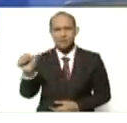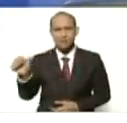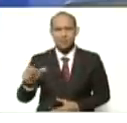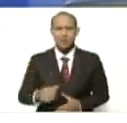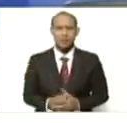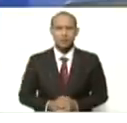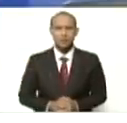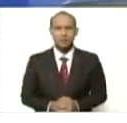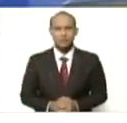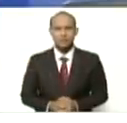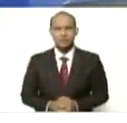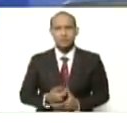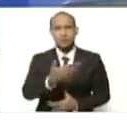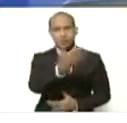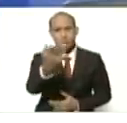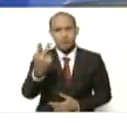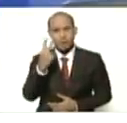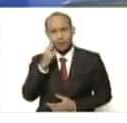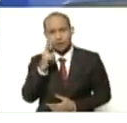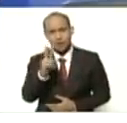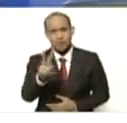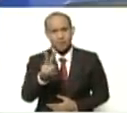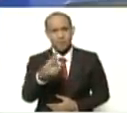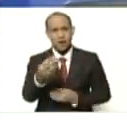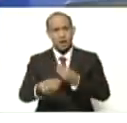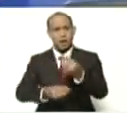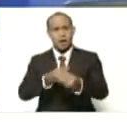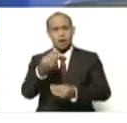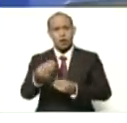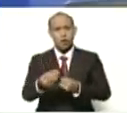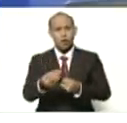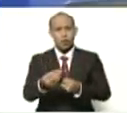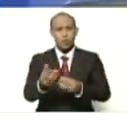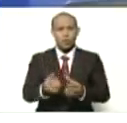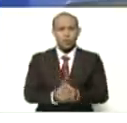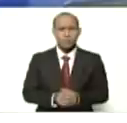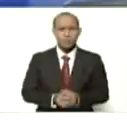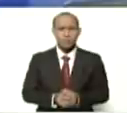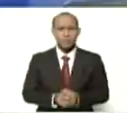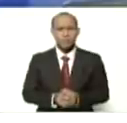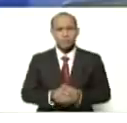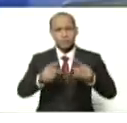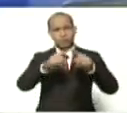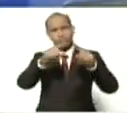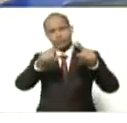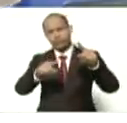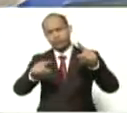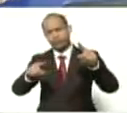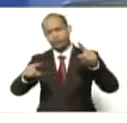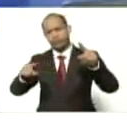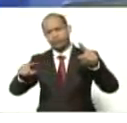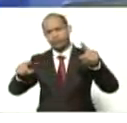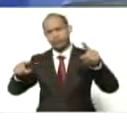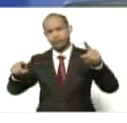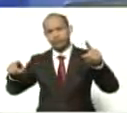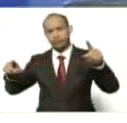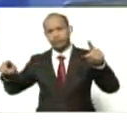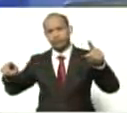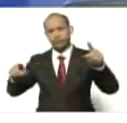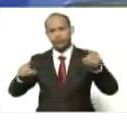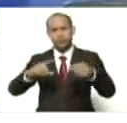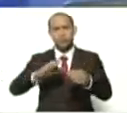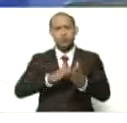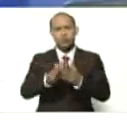para que ustedes vean como a pesar de que tenemos una meseta en la llamada curva en las llamadas curvas